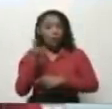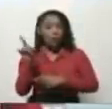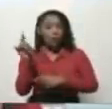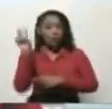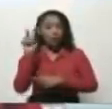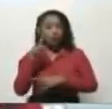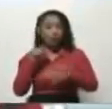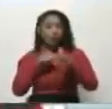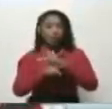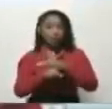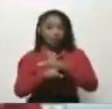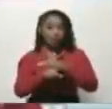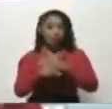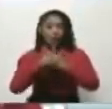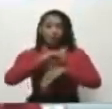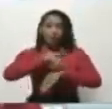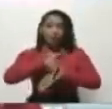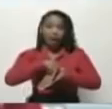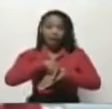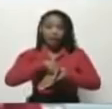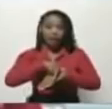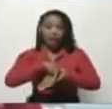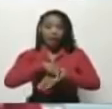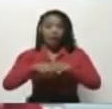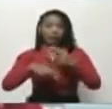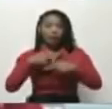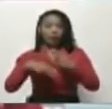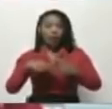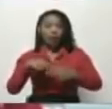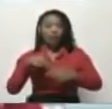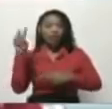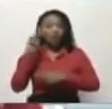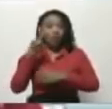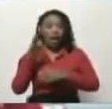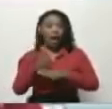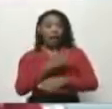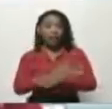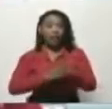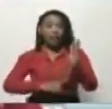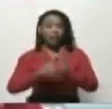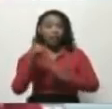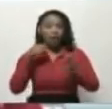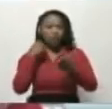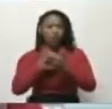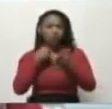Venezuela entró tarde al siglo XX por la Revolución Bolivariana, Venezuela se anticipó al desarrollo de las luchas de los pueblos en el siglo